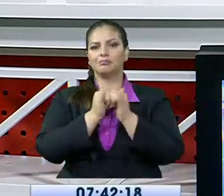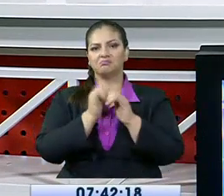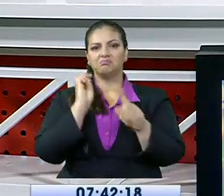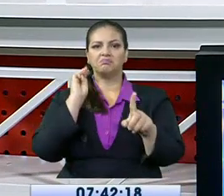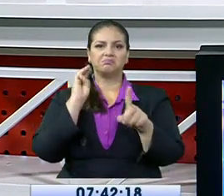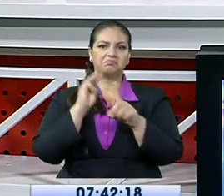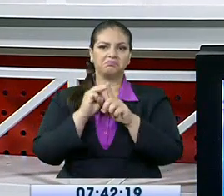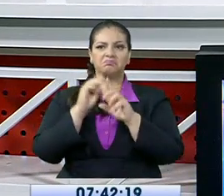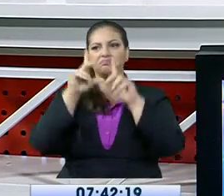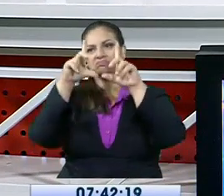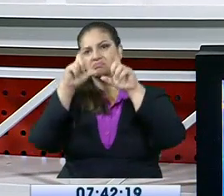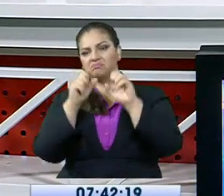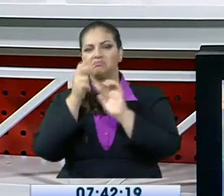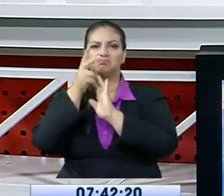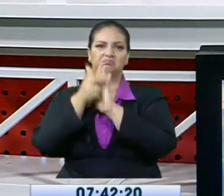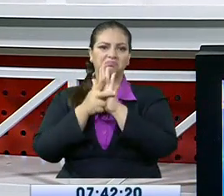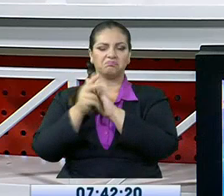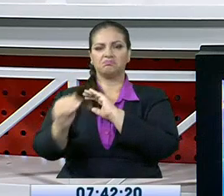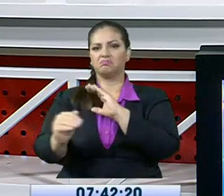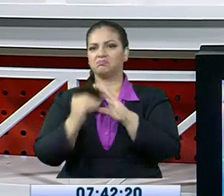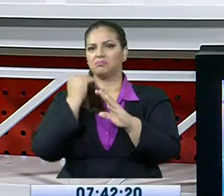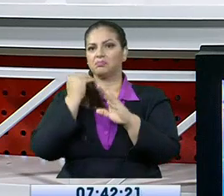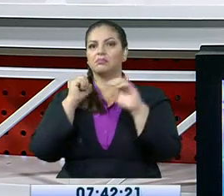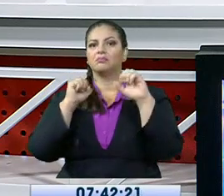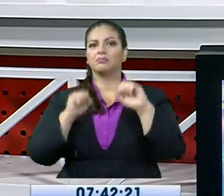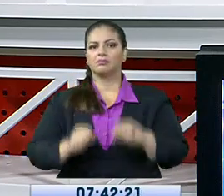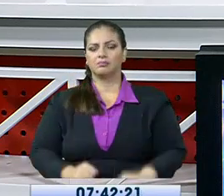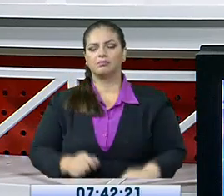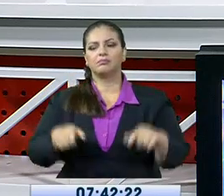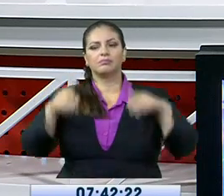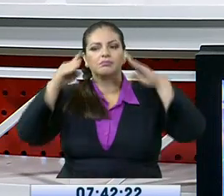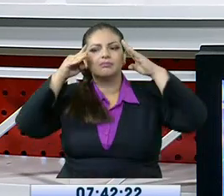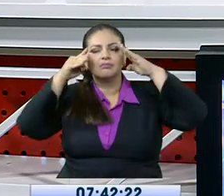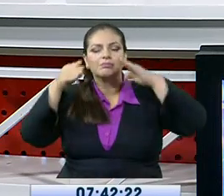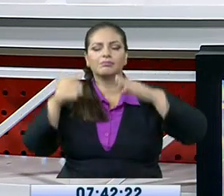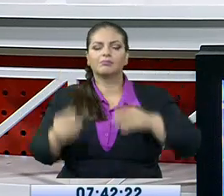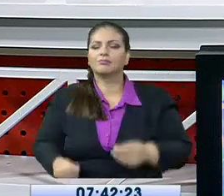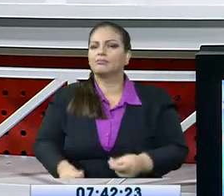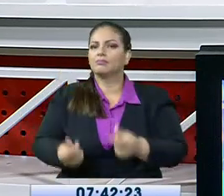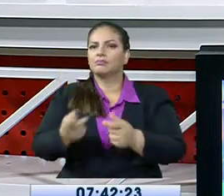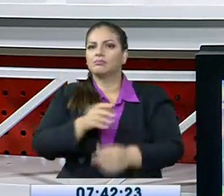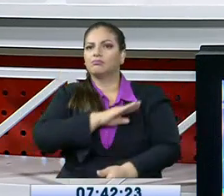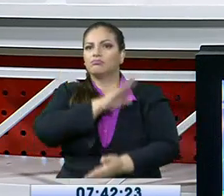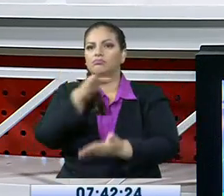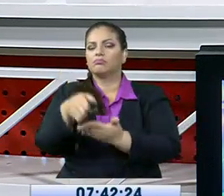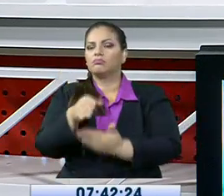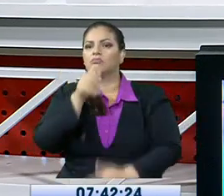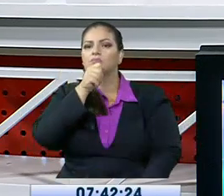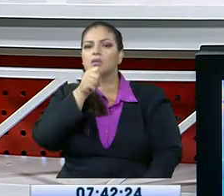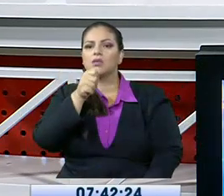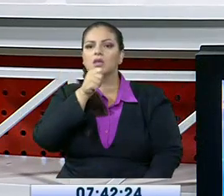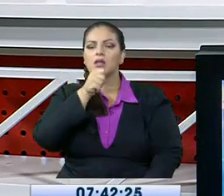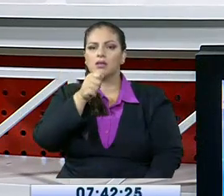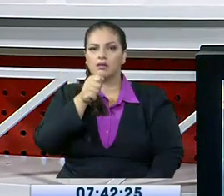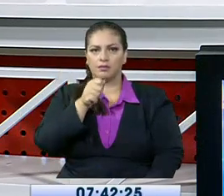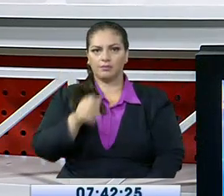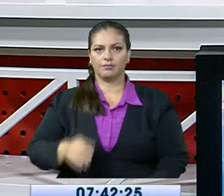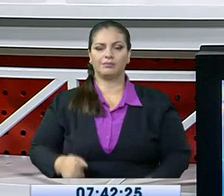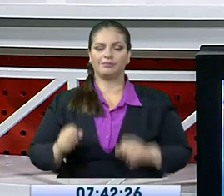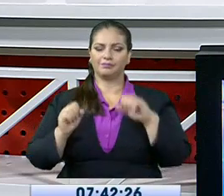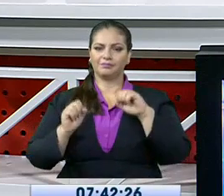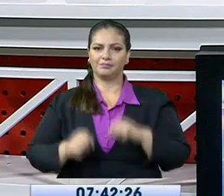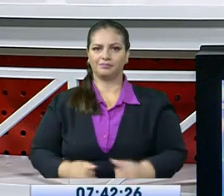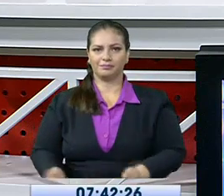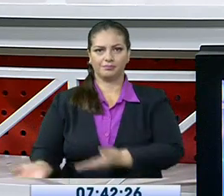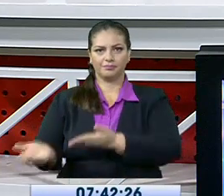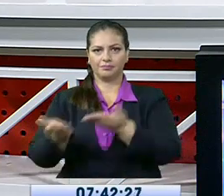por WhatsApp para estar presos enseguida a hacer la cobertura y estar en el lugar donde se genera la noticia. Veamos qué hay de